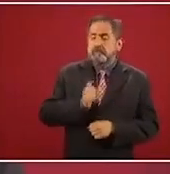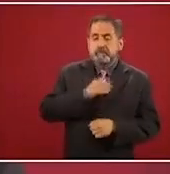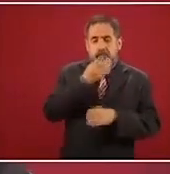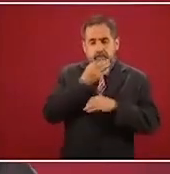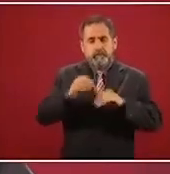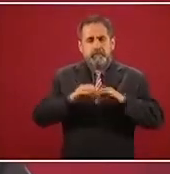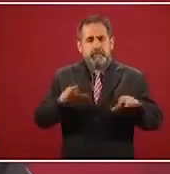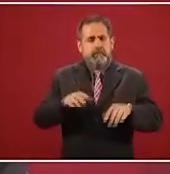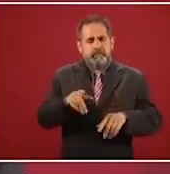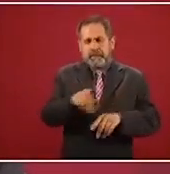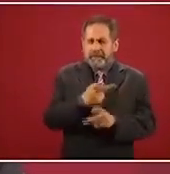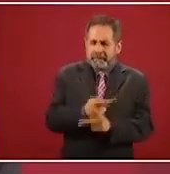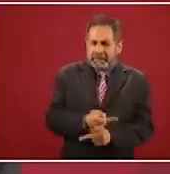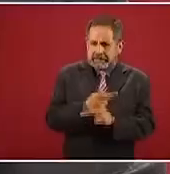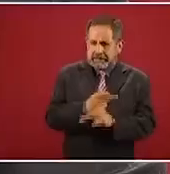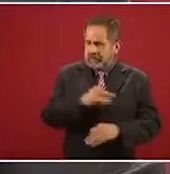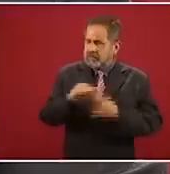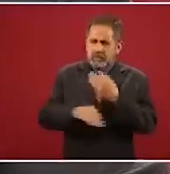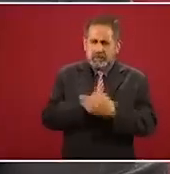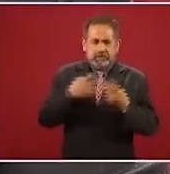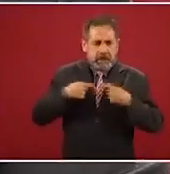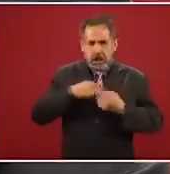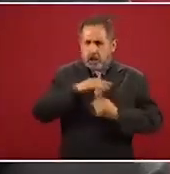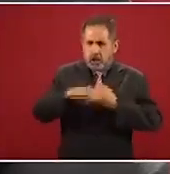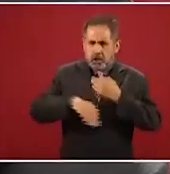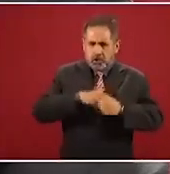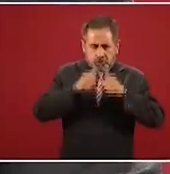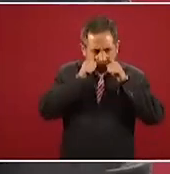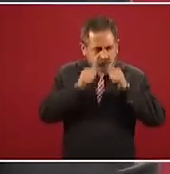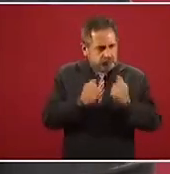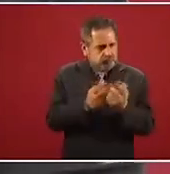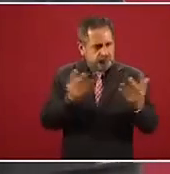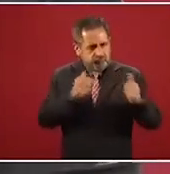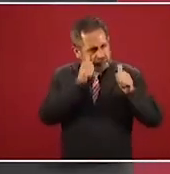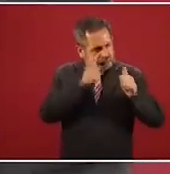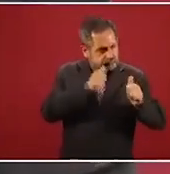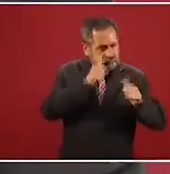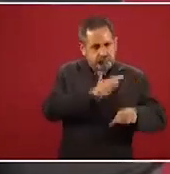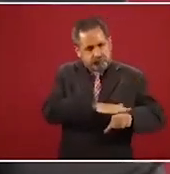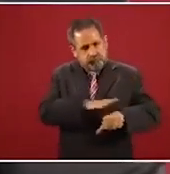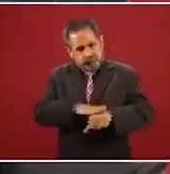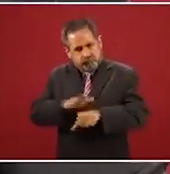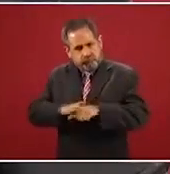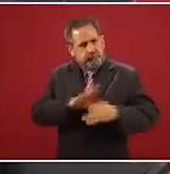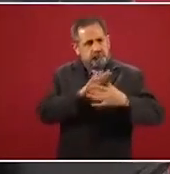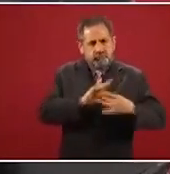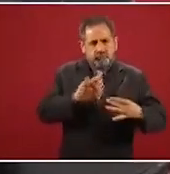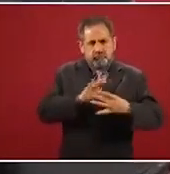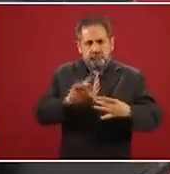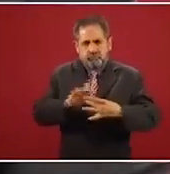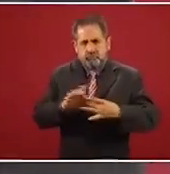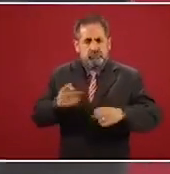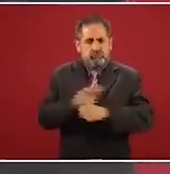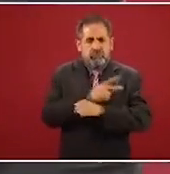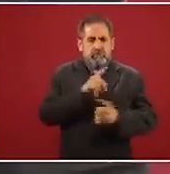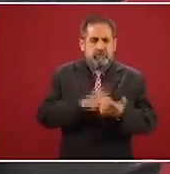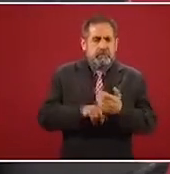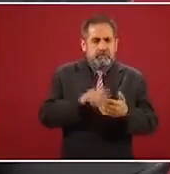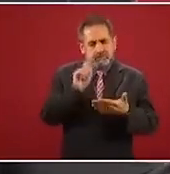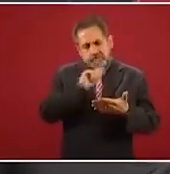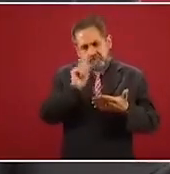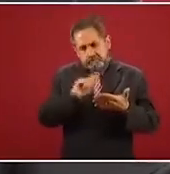para pedirles paciencia. A todo mundo se le tiene que escuchar, convocar, explicar si hay alguna cuestión en el llenado